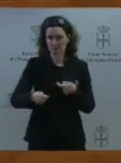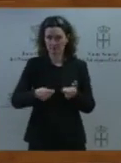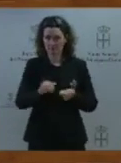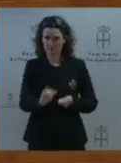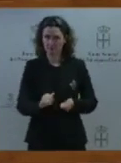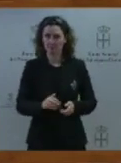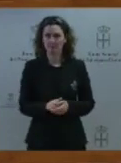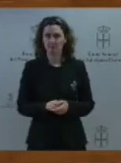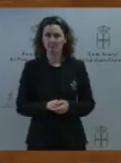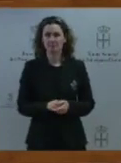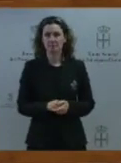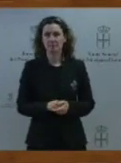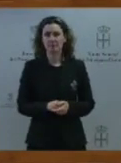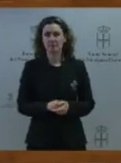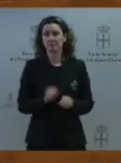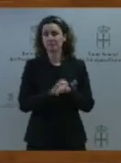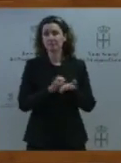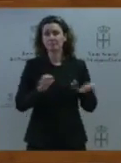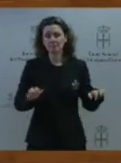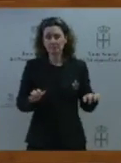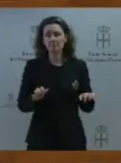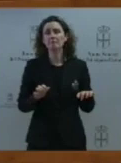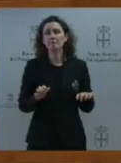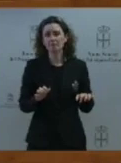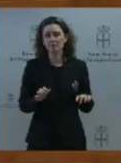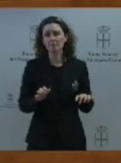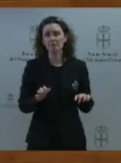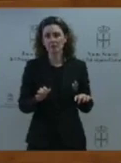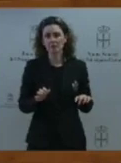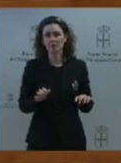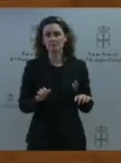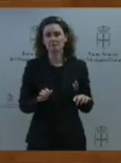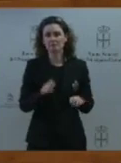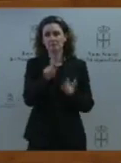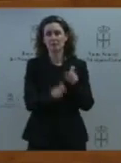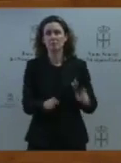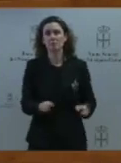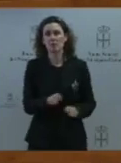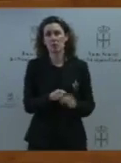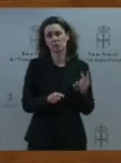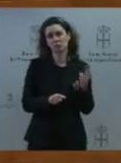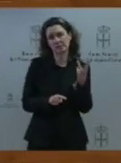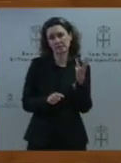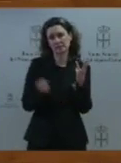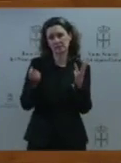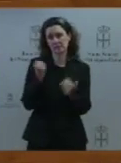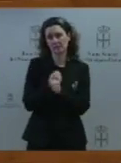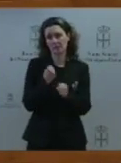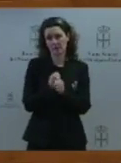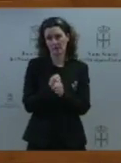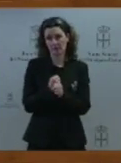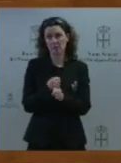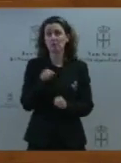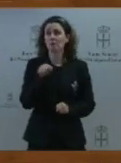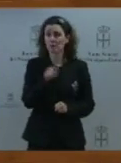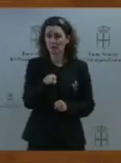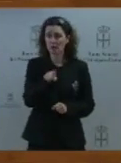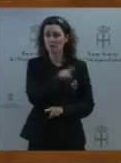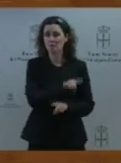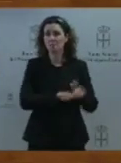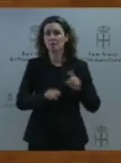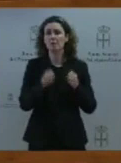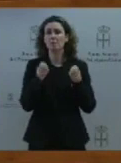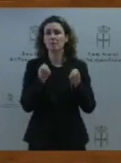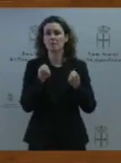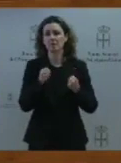tienen más de un empleado o empleada y esas personas también se van a ver afectadas con lo que va a ocurrir no